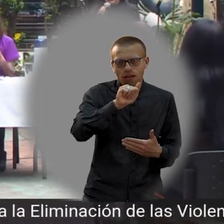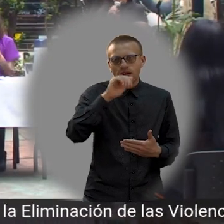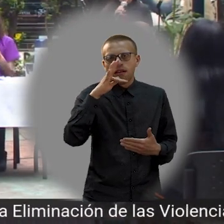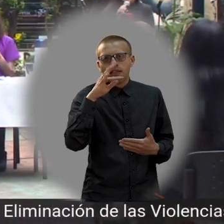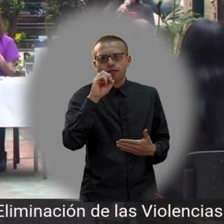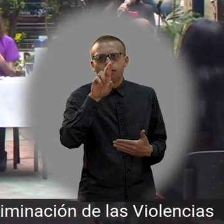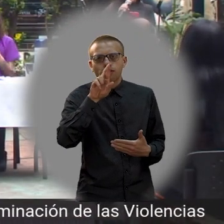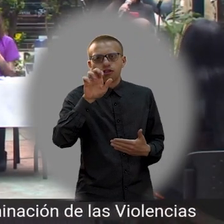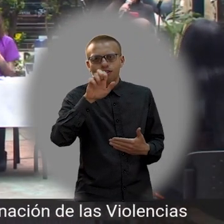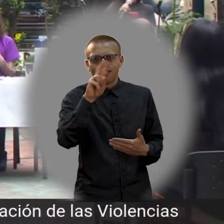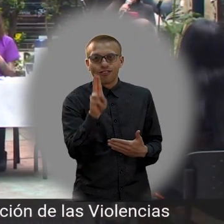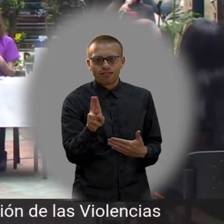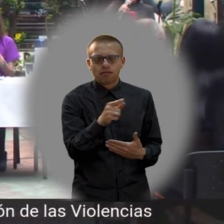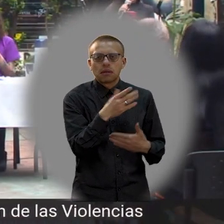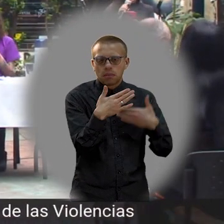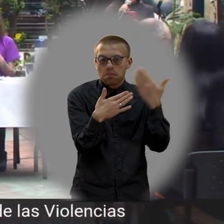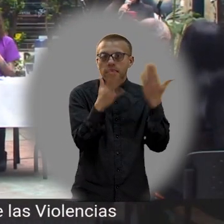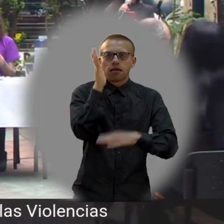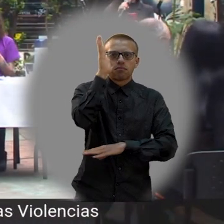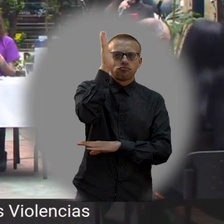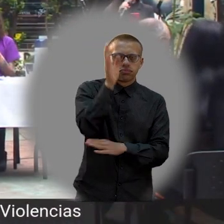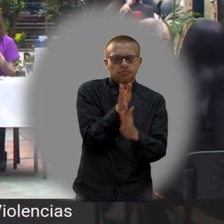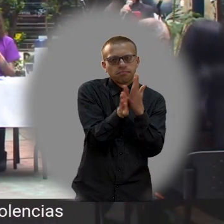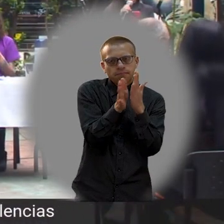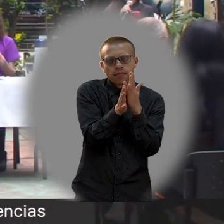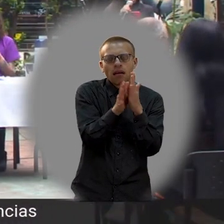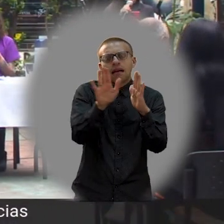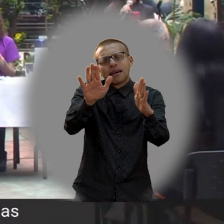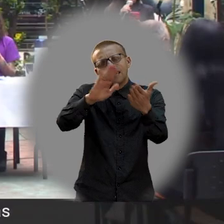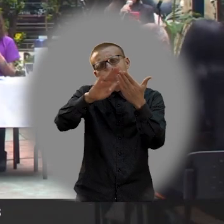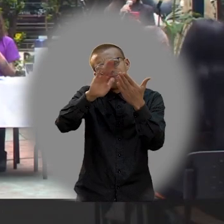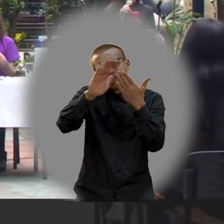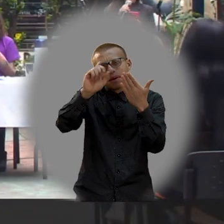Ay, perdón, me salté el primer punto.